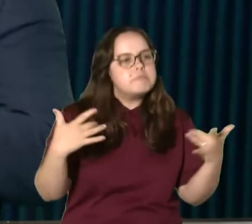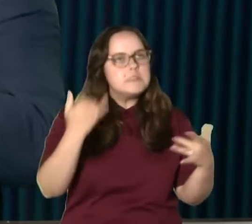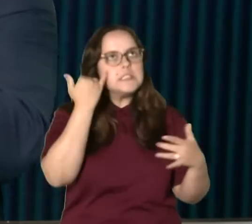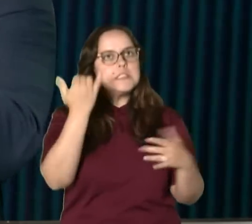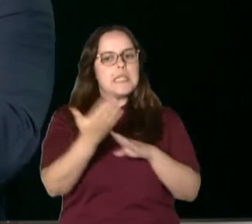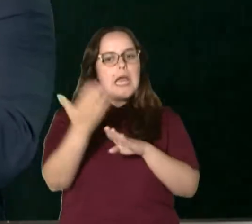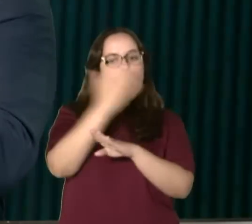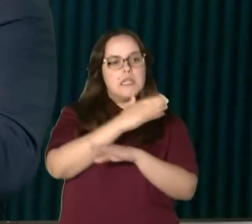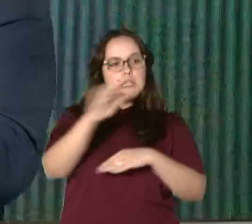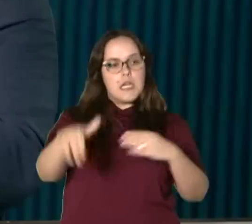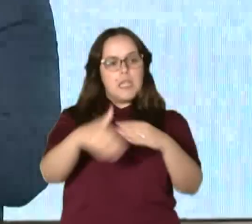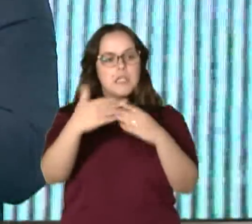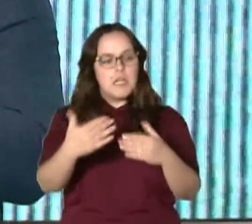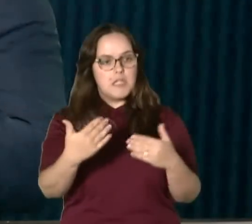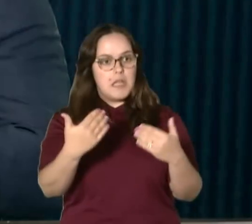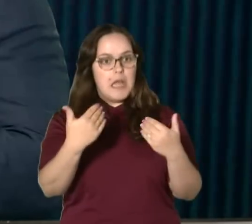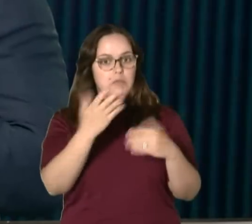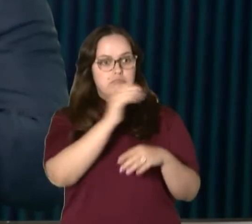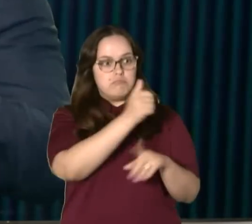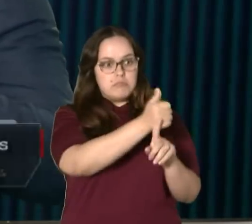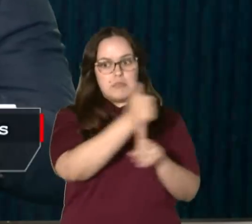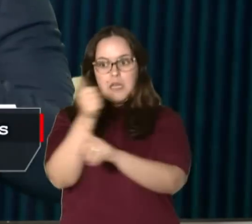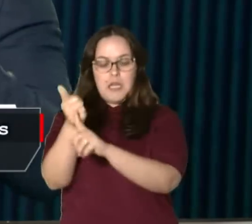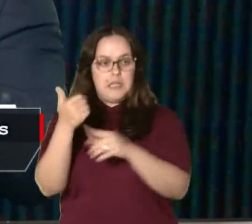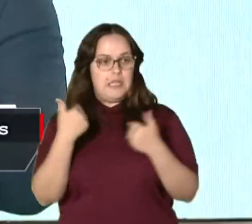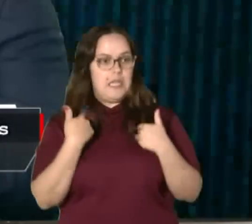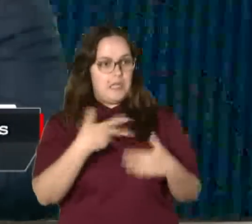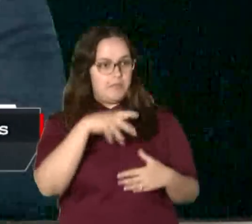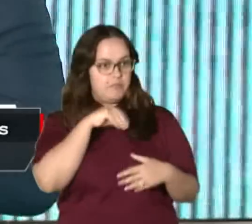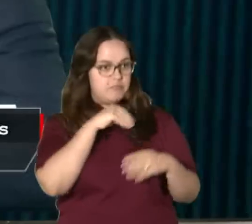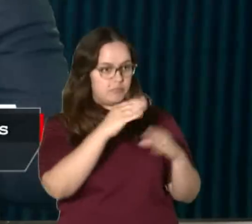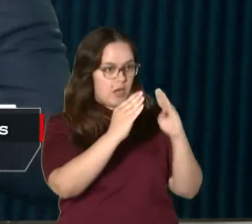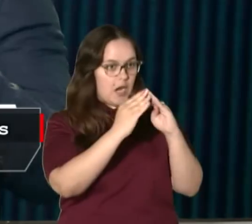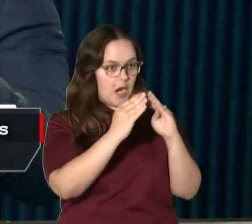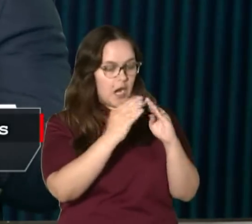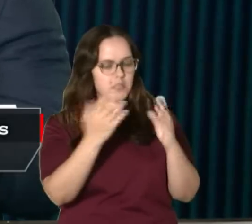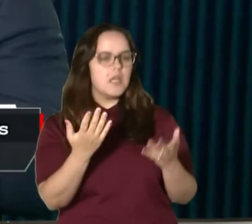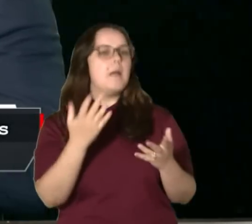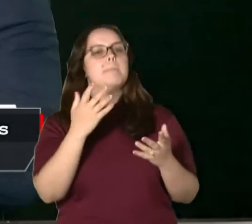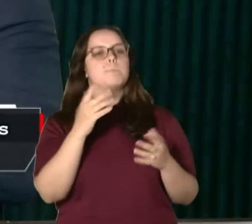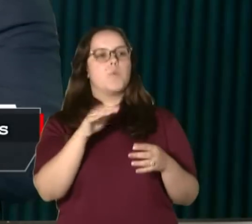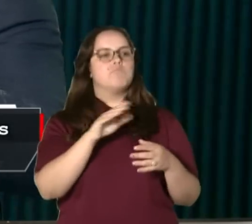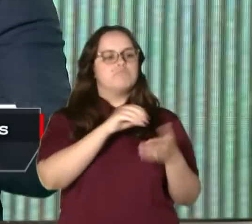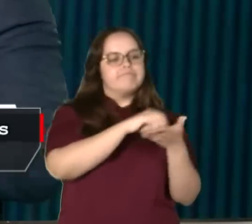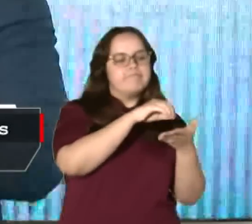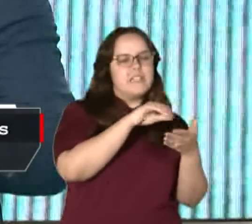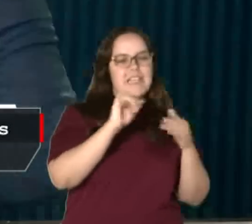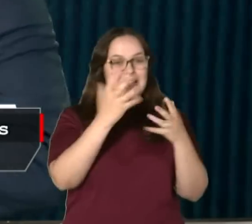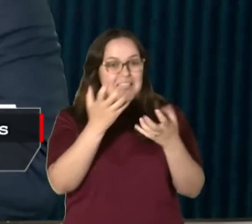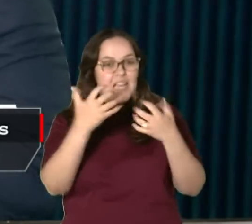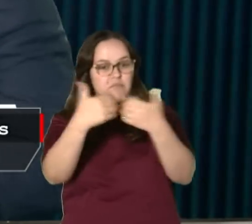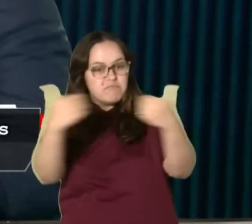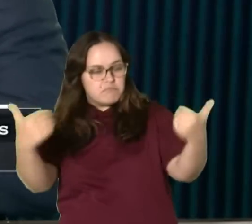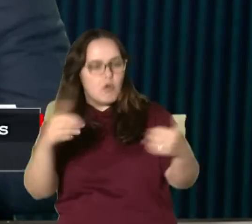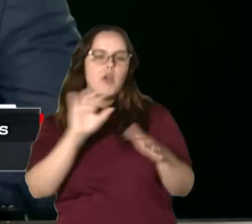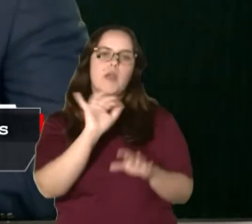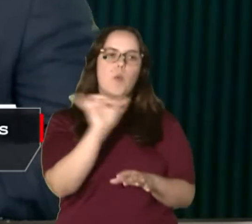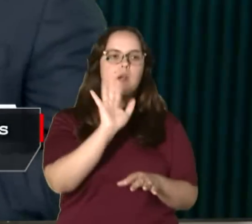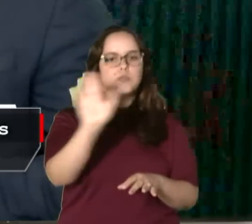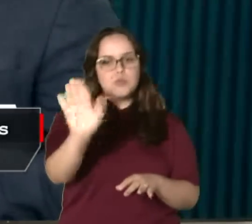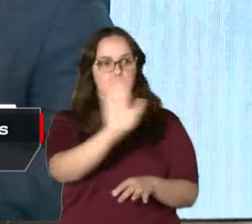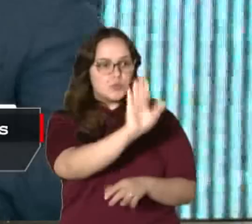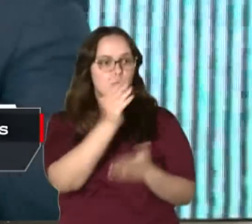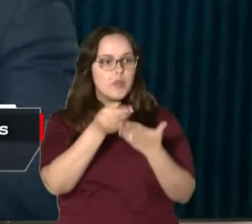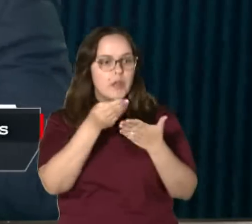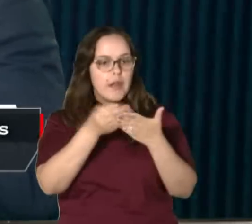pues pone en el en el en el escrito si en un futuro es lo mismo ellos quieren mantenerse su dinero separado casi siempre